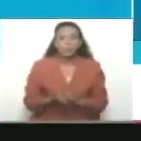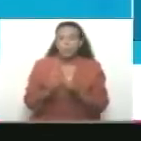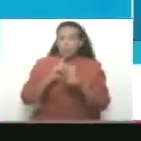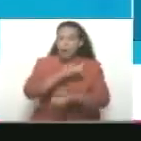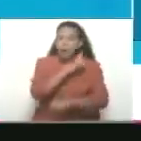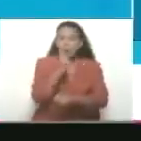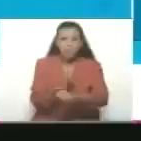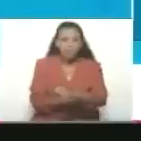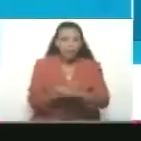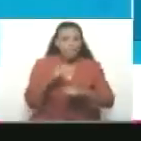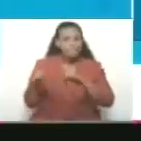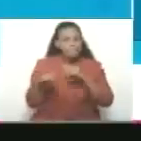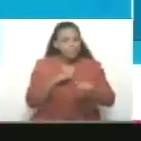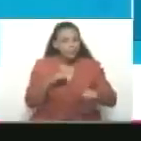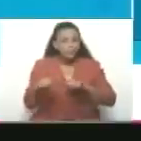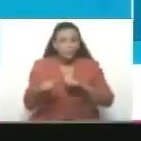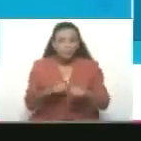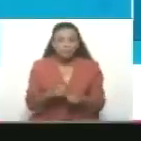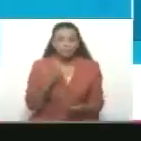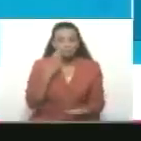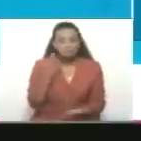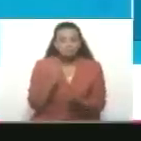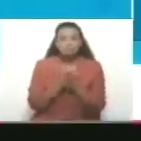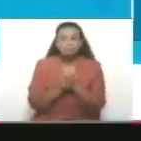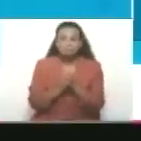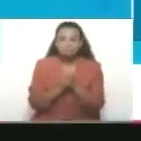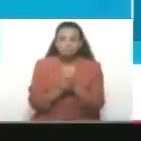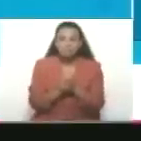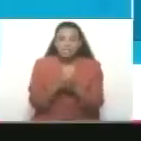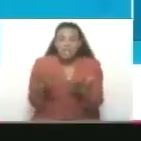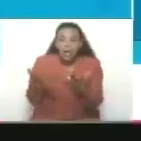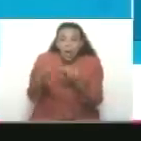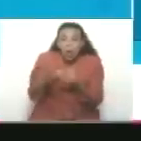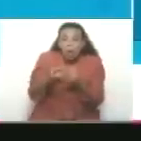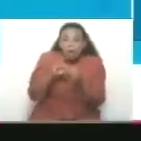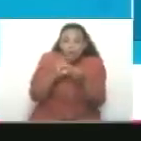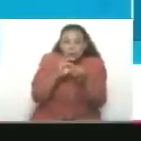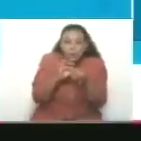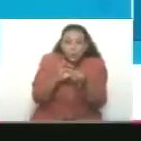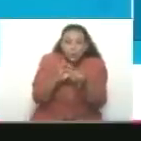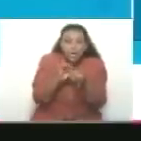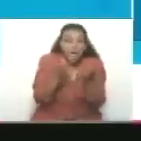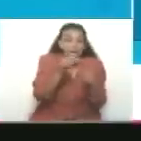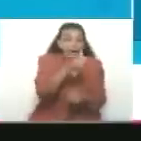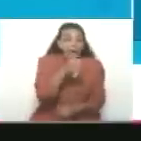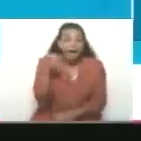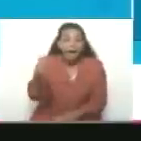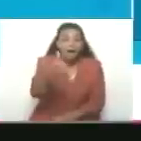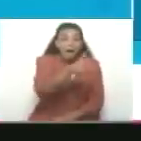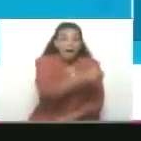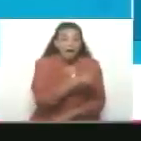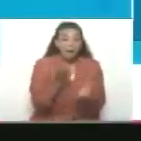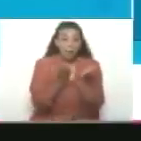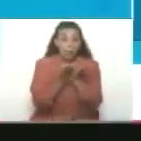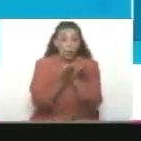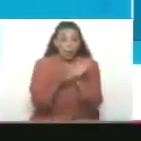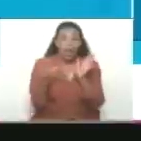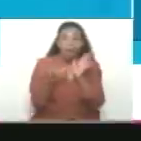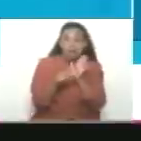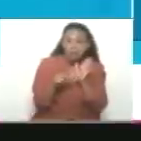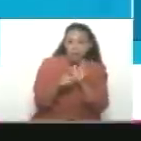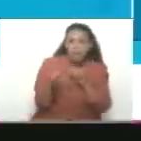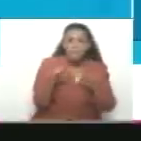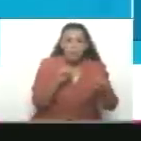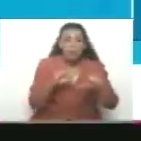est bolivariano de familia si se une ferreamente en cada escuela en cada Liceo el